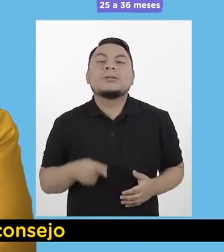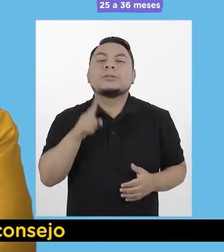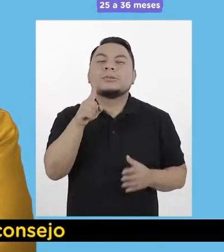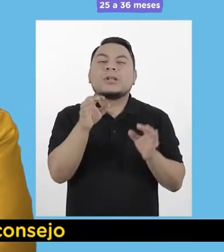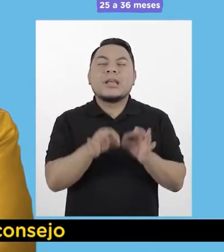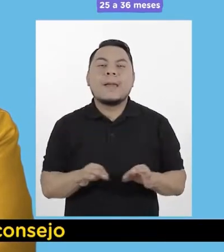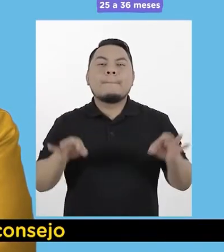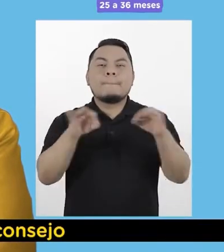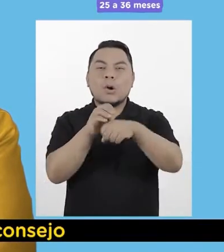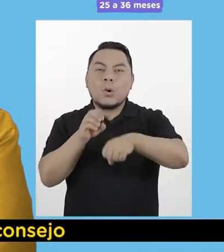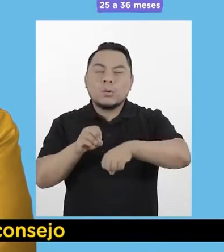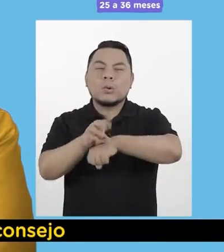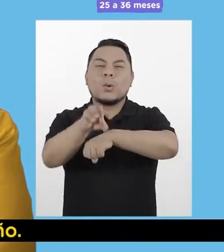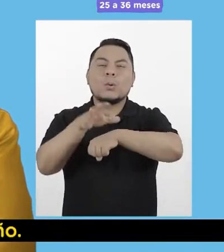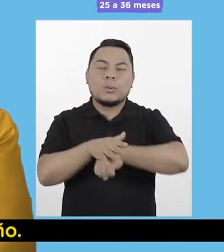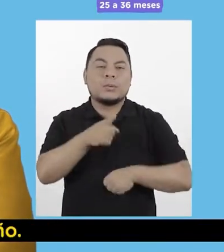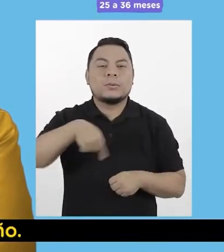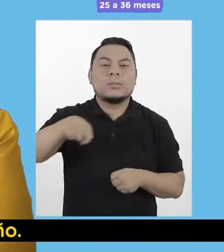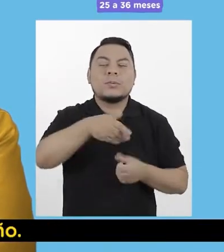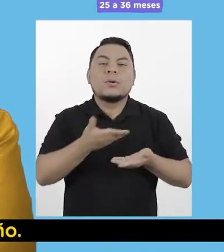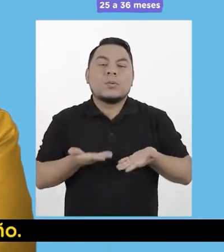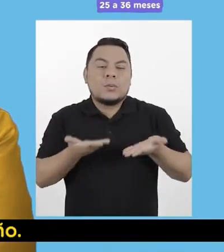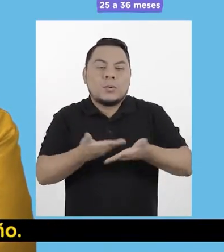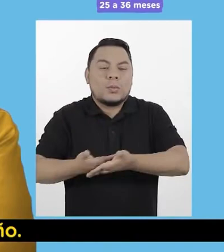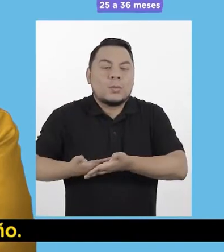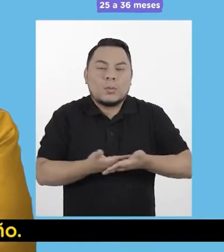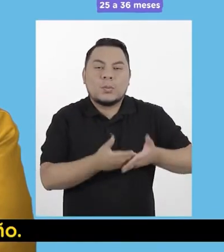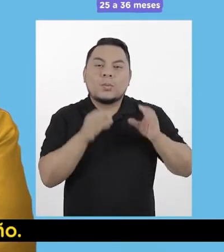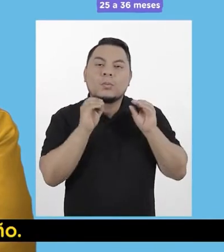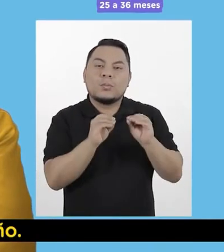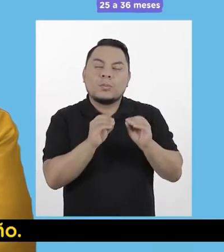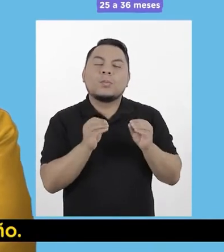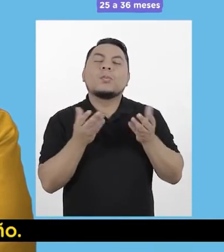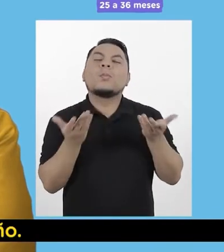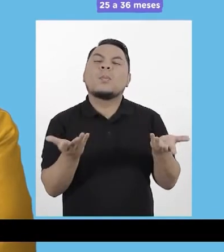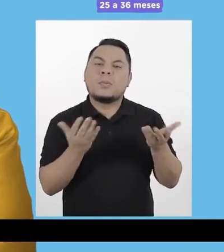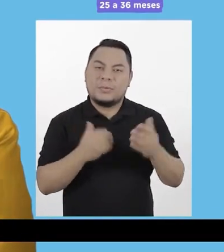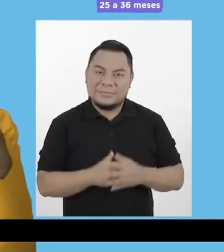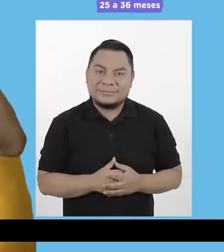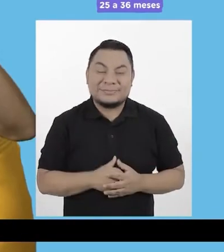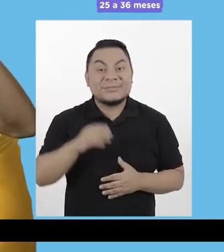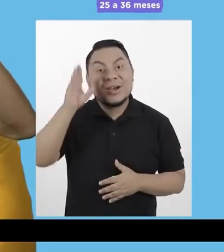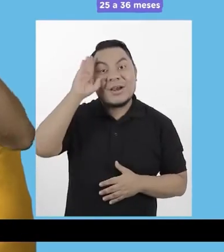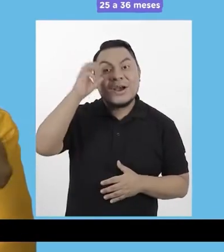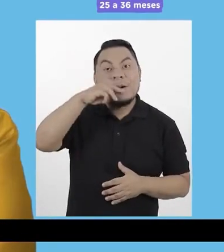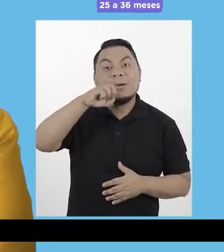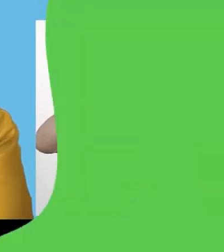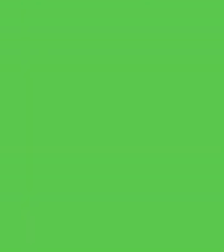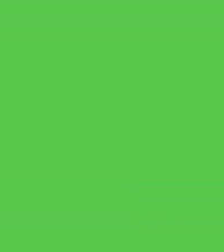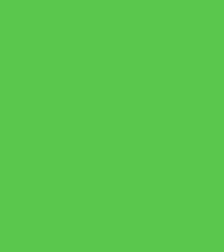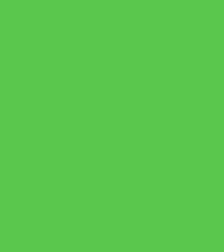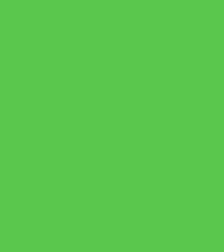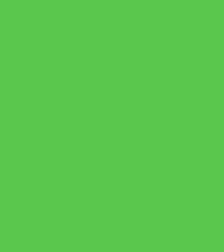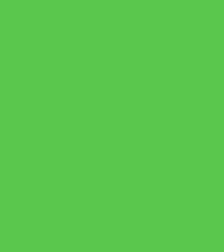un importante consejo para la crianza de su niña o niño. ¡Hola, Magali!